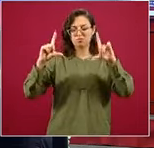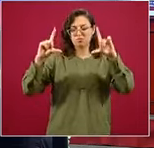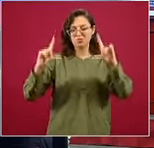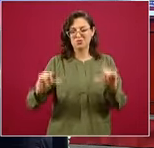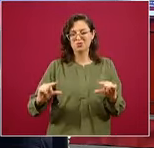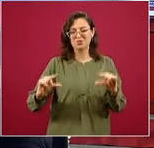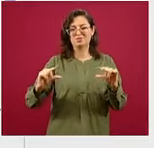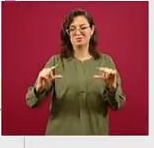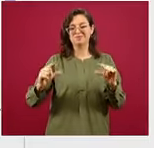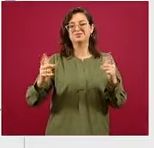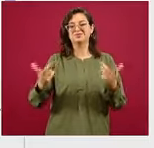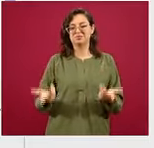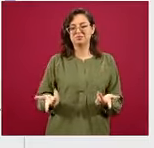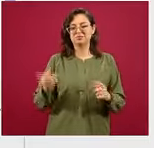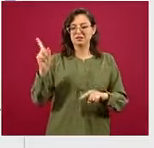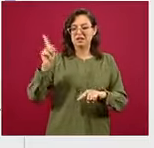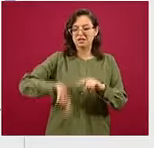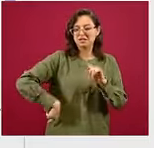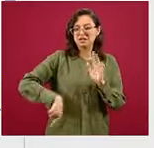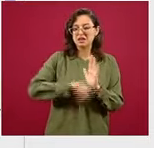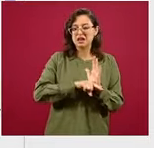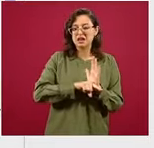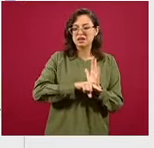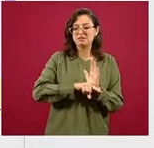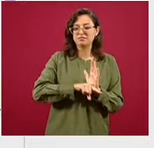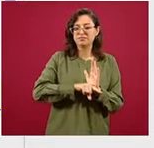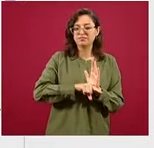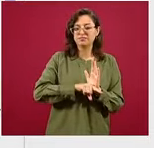los confirmados. Quitemos los negativos,